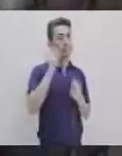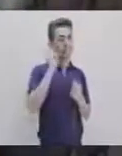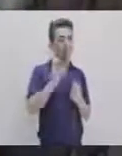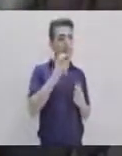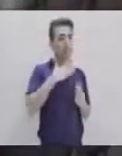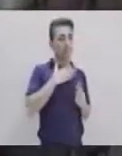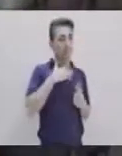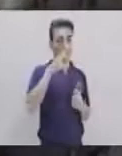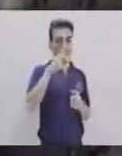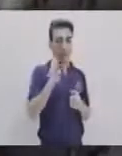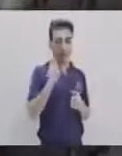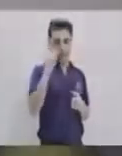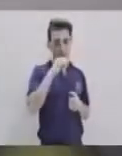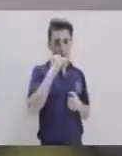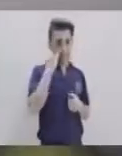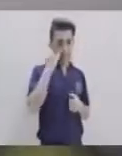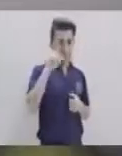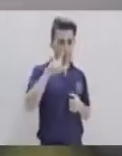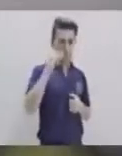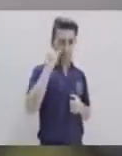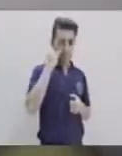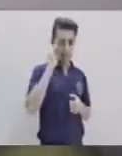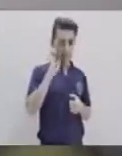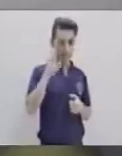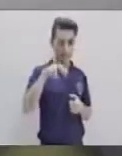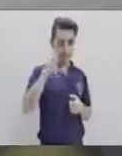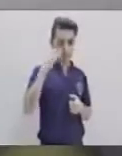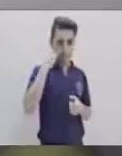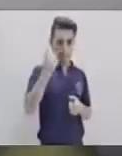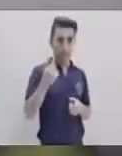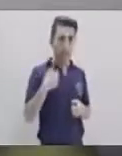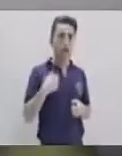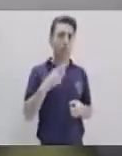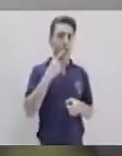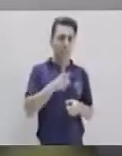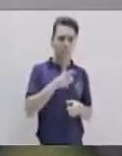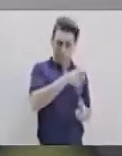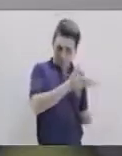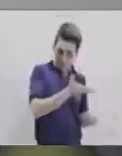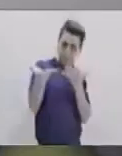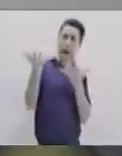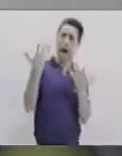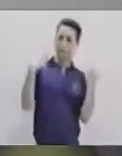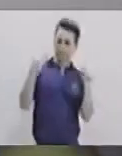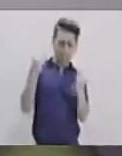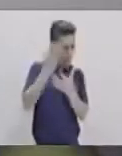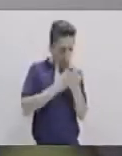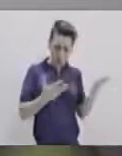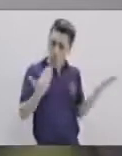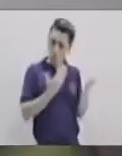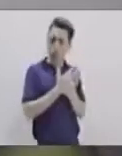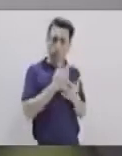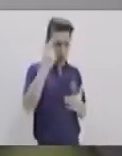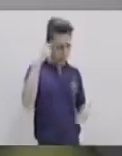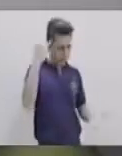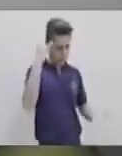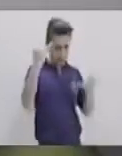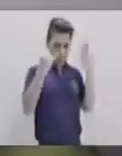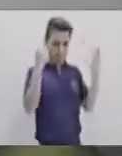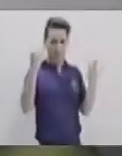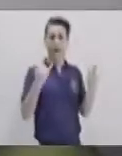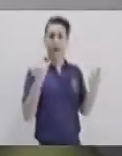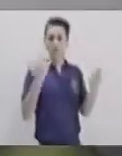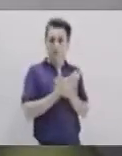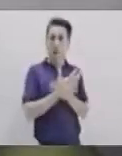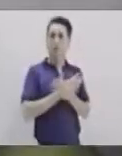Eso hace la resiliencia. Lo que hace es que te reta a hacer algo nuevo, te reta a ser creativo, te reta a que tú